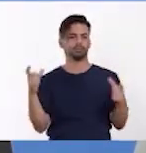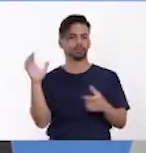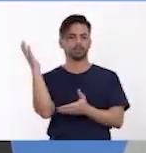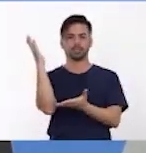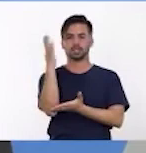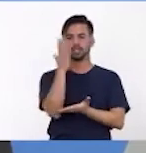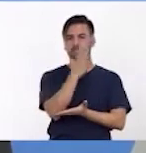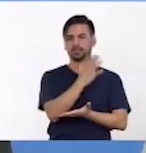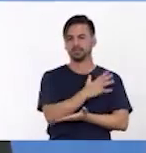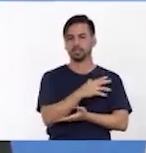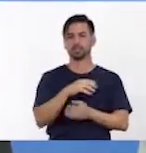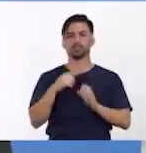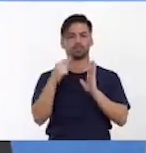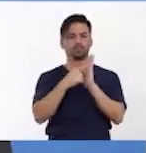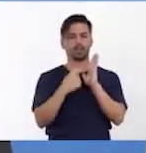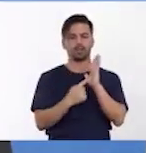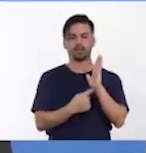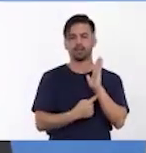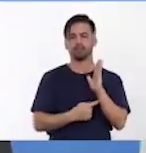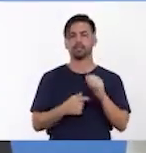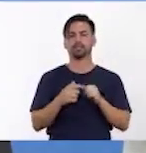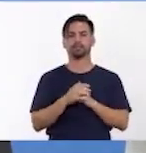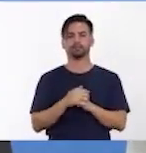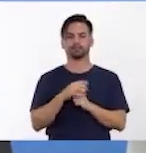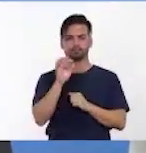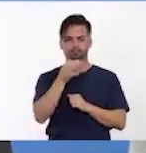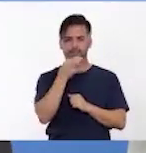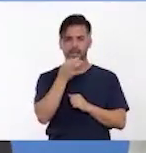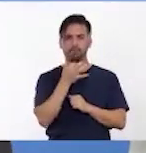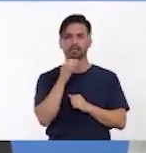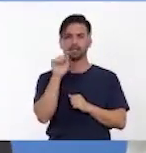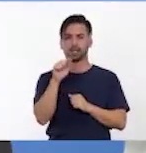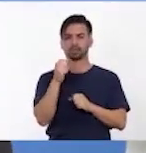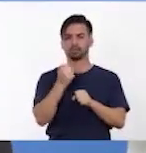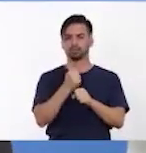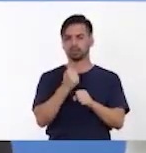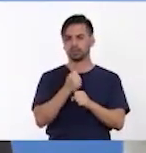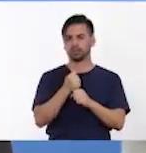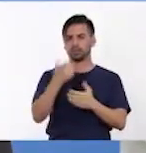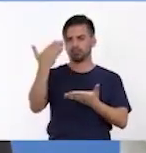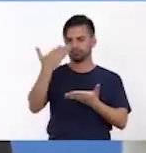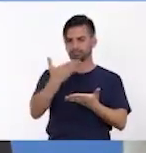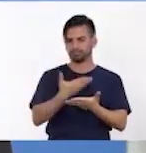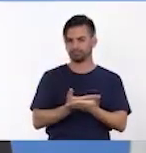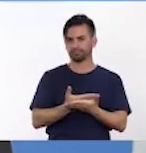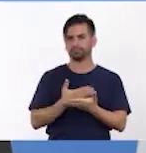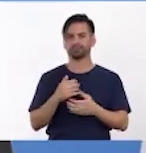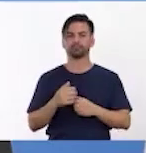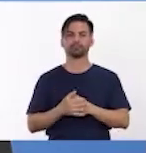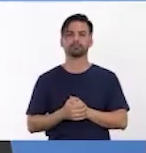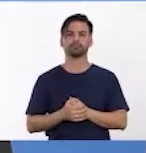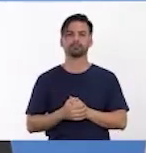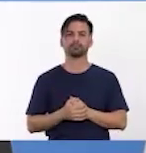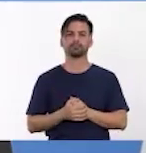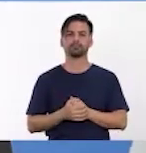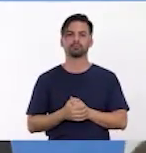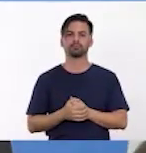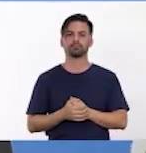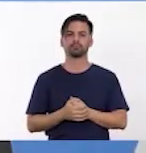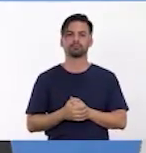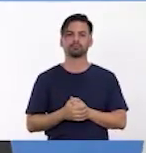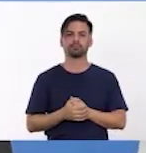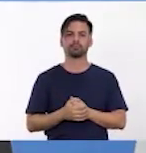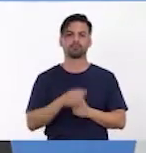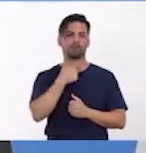eso crecen todos esos elementos a los que estamos reflejando, y los trabajos de ustedes deben estar planteando eso con claridad,